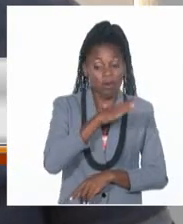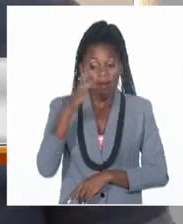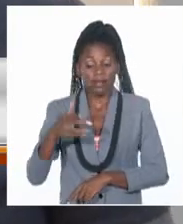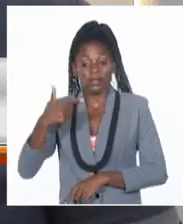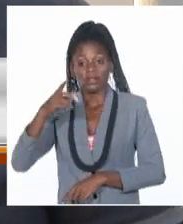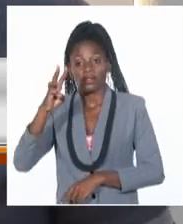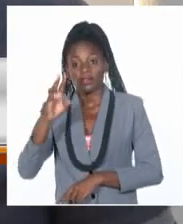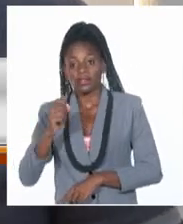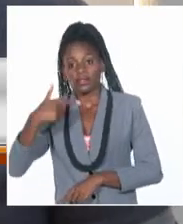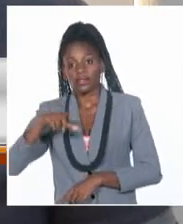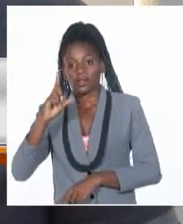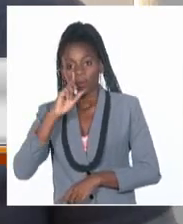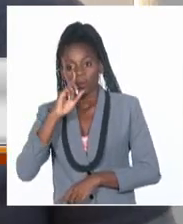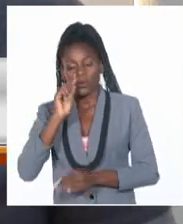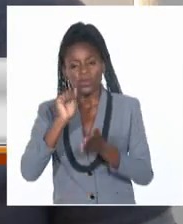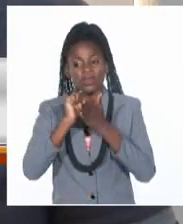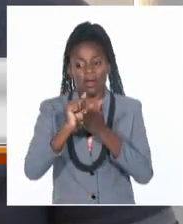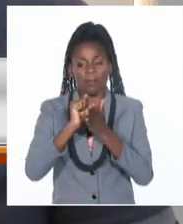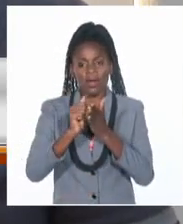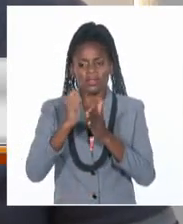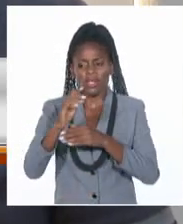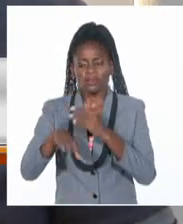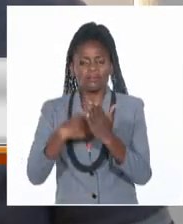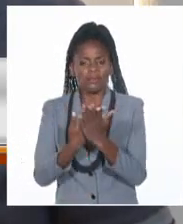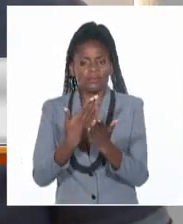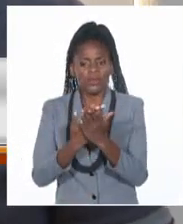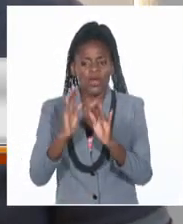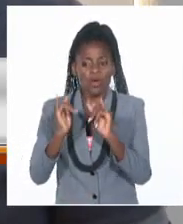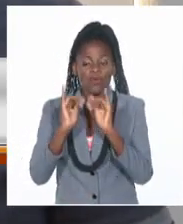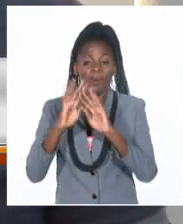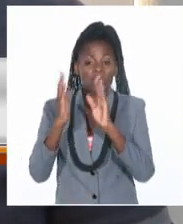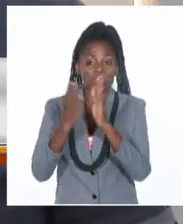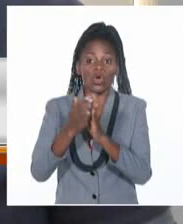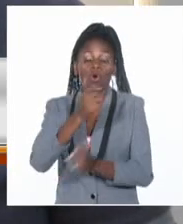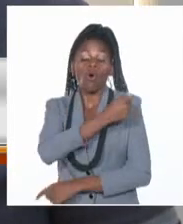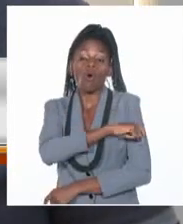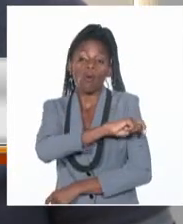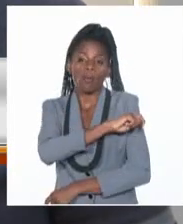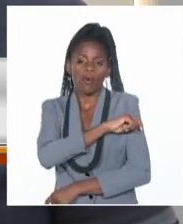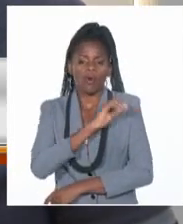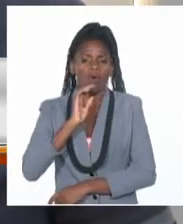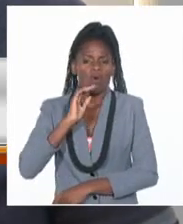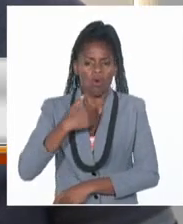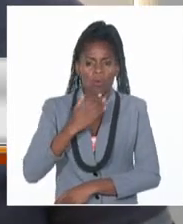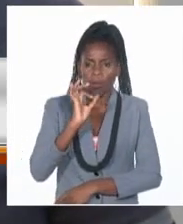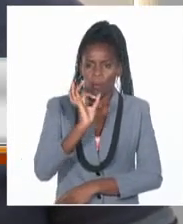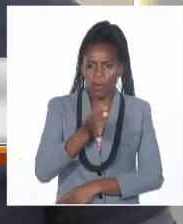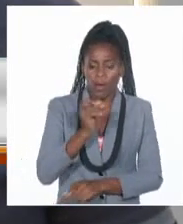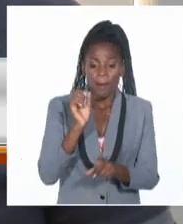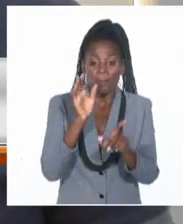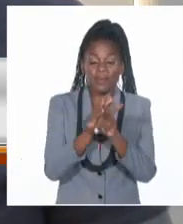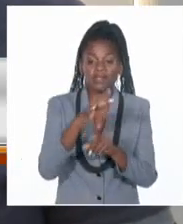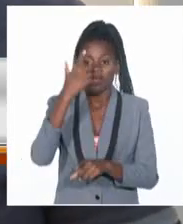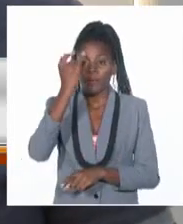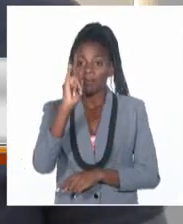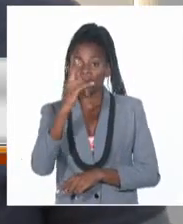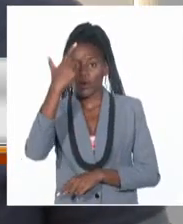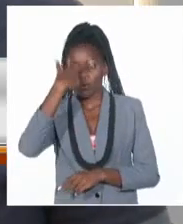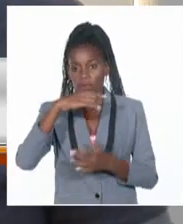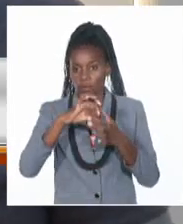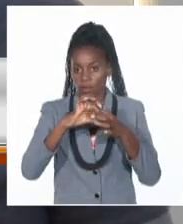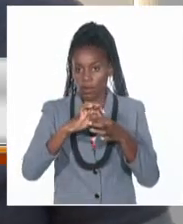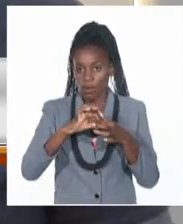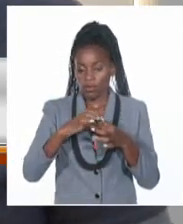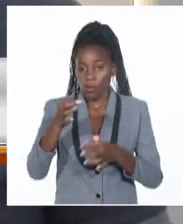estado informando a nuestro pueblo, a nuestros clientes, sobre cómo iba a acontecer esta estrategia que, como usted dice, arranca el 1 de agosto con la prueba piloto en los